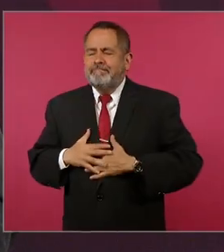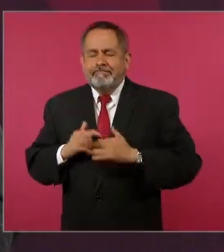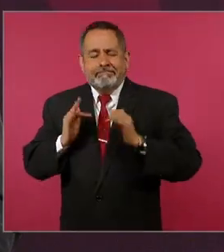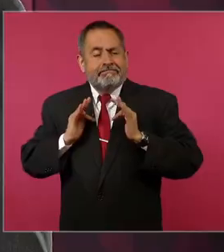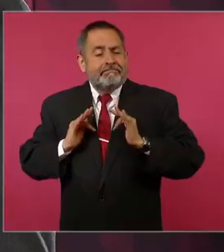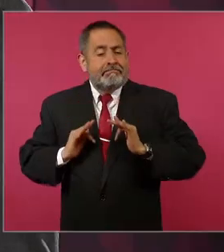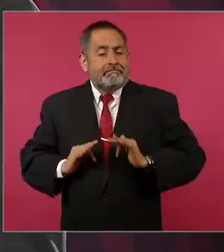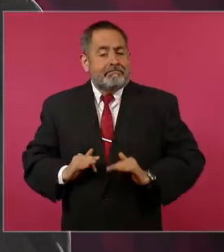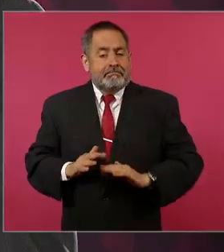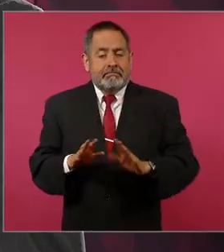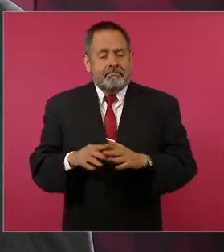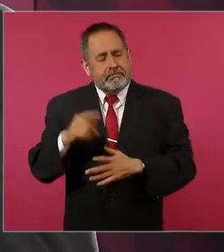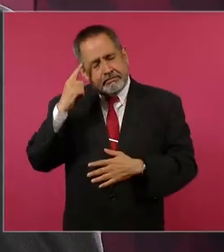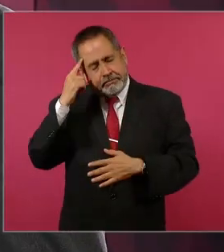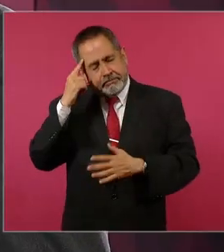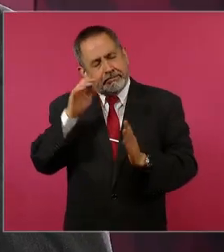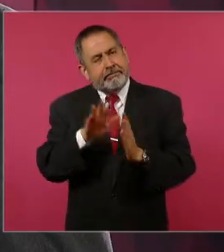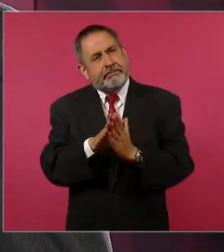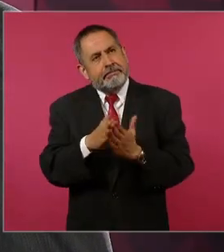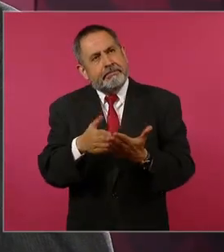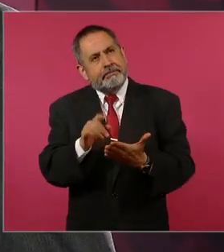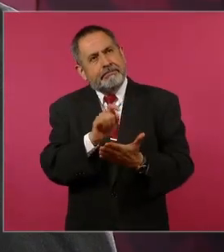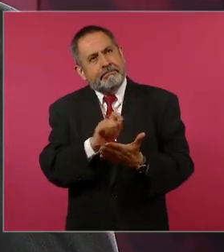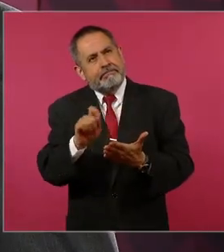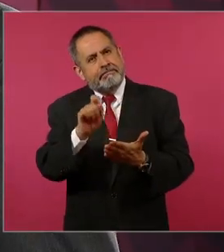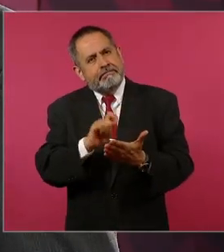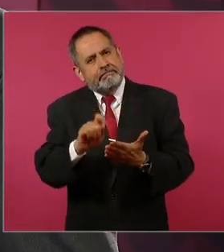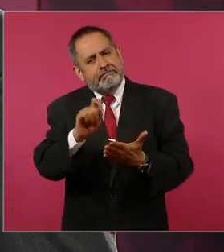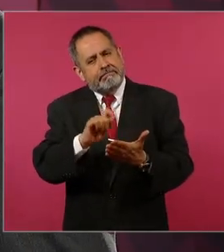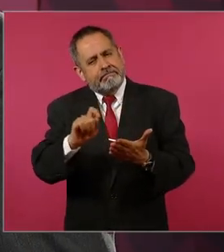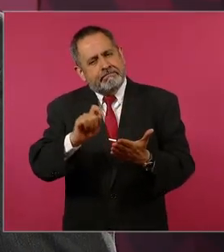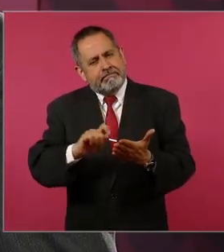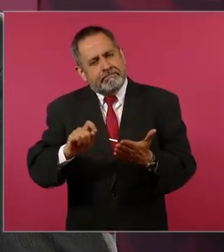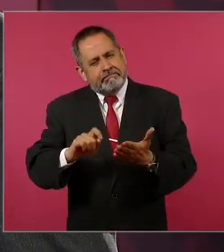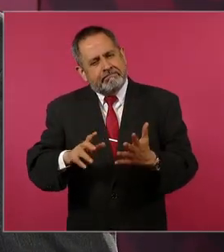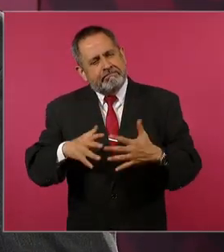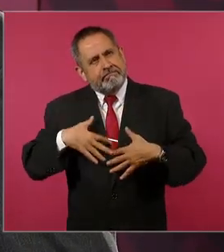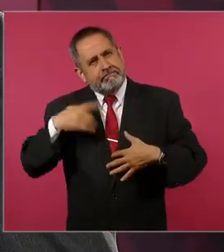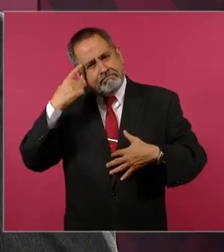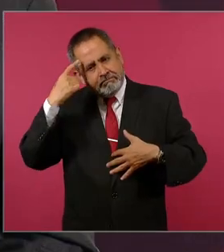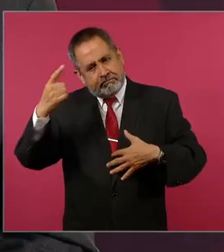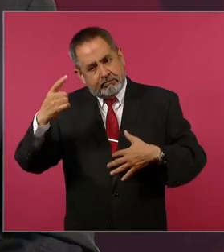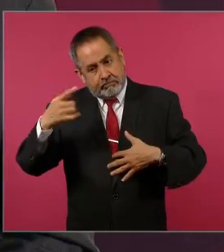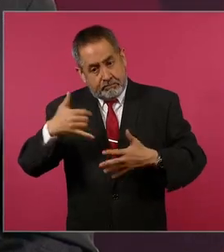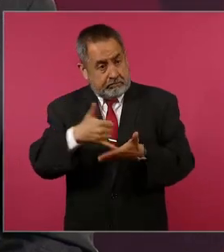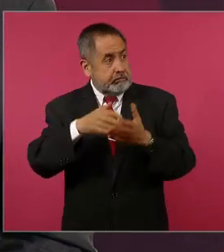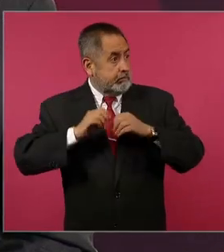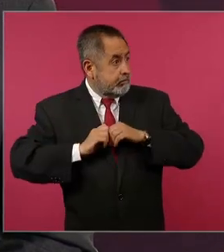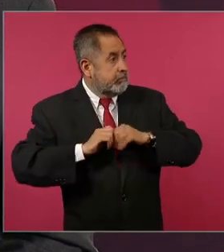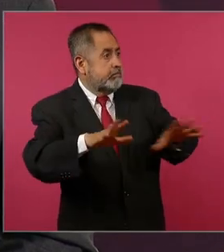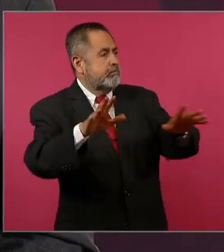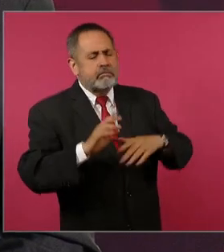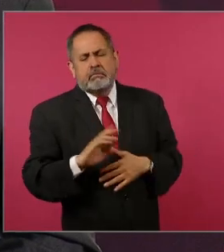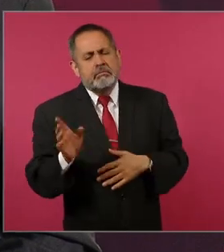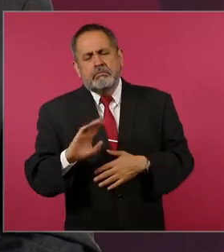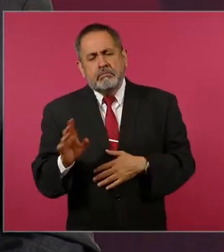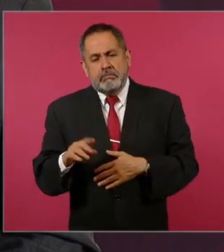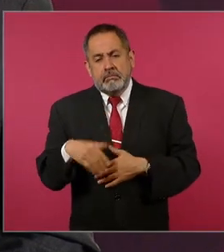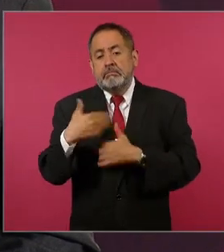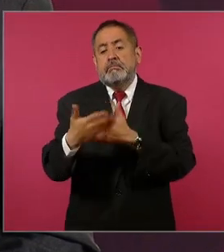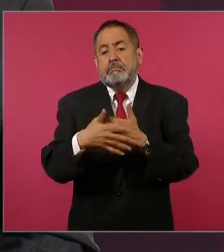y escribir, pero nada para publicar